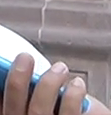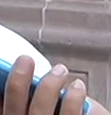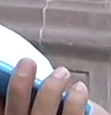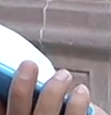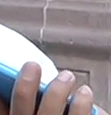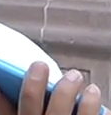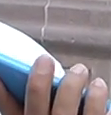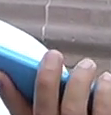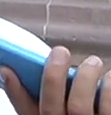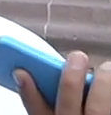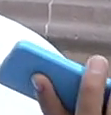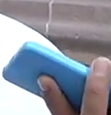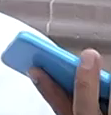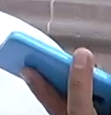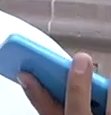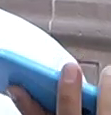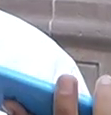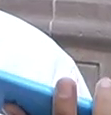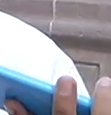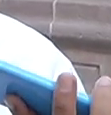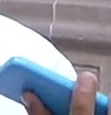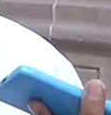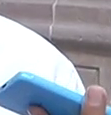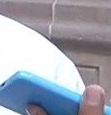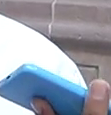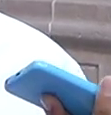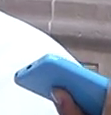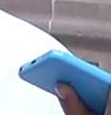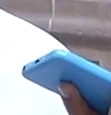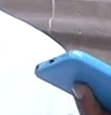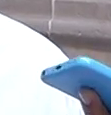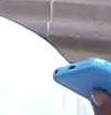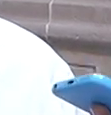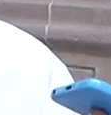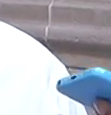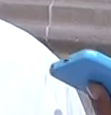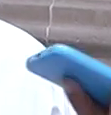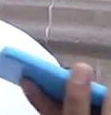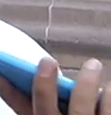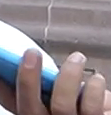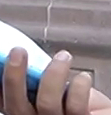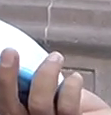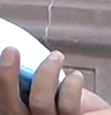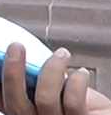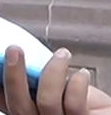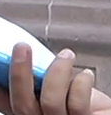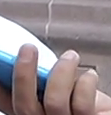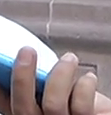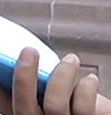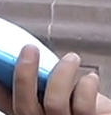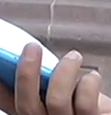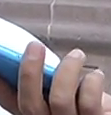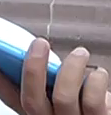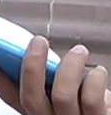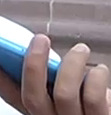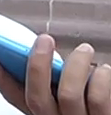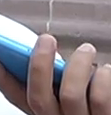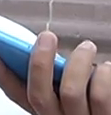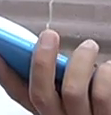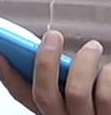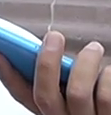vulnerabilidad o el entorno macroeconómico que se tiene en el mundo afortunadamente méxico tiene